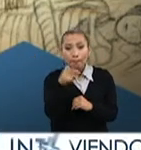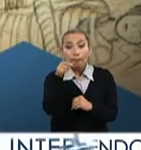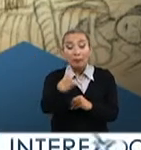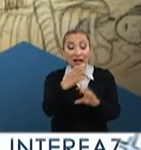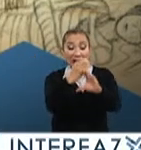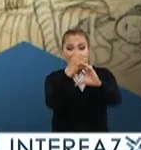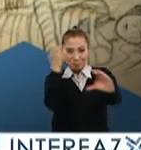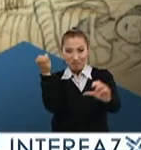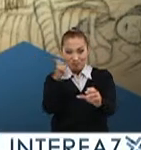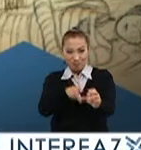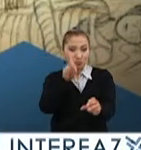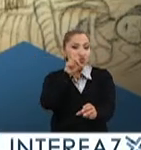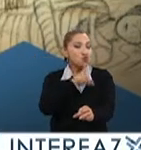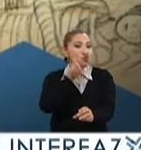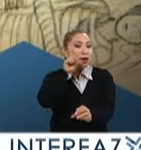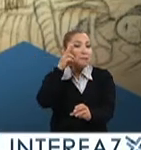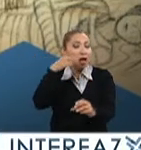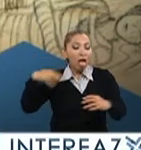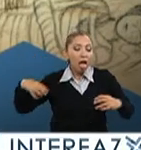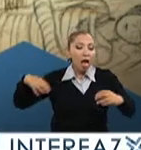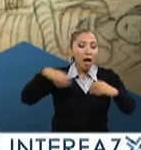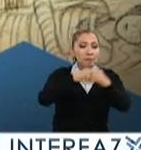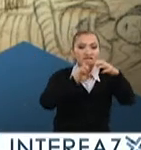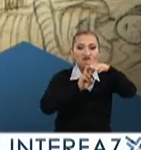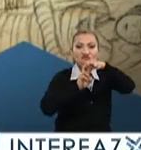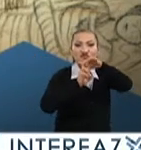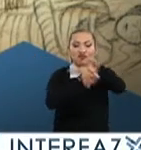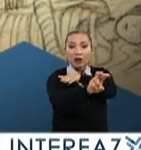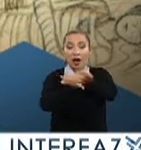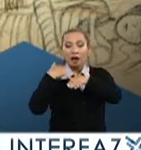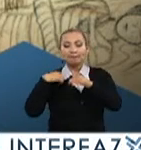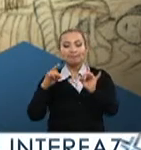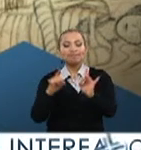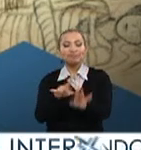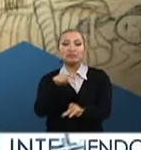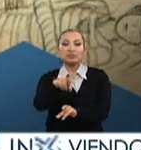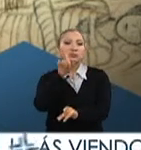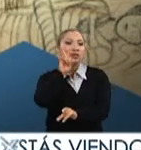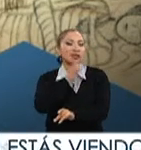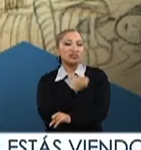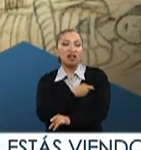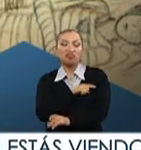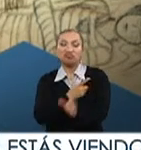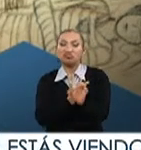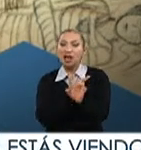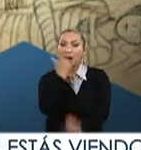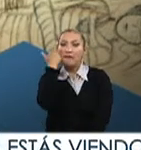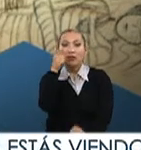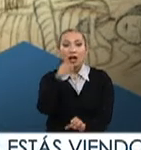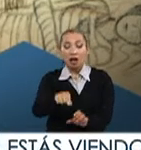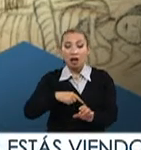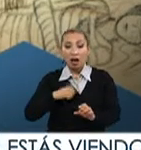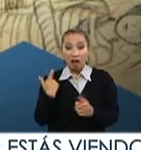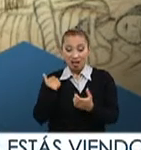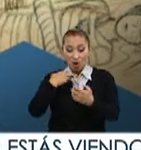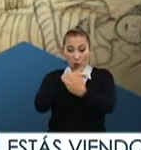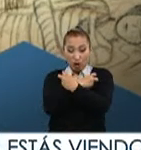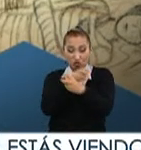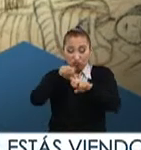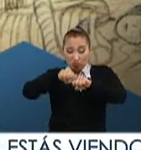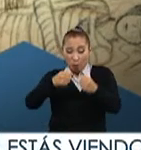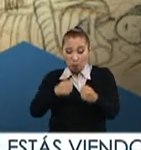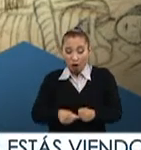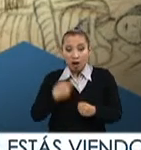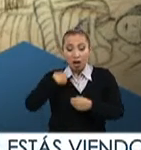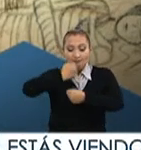El autobús en el que viajaba chocó con un tranvía. Las consecuencias para ella fueron graves: fractura de varios huesos